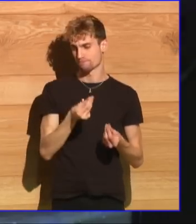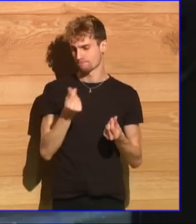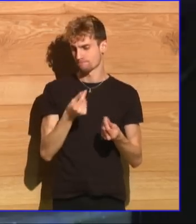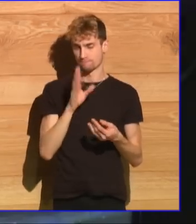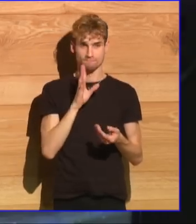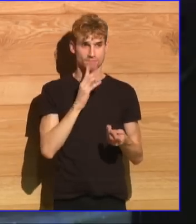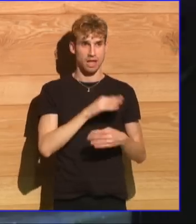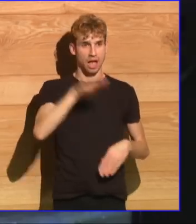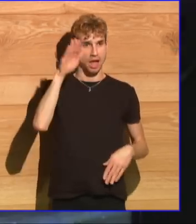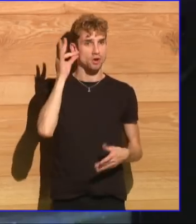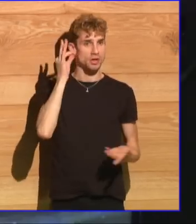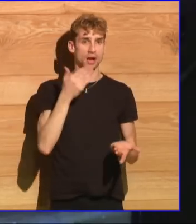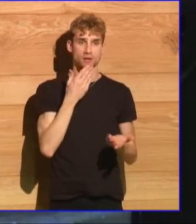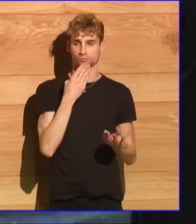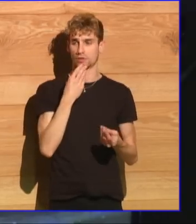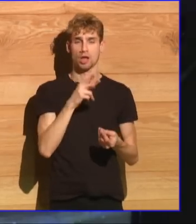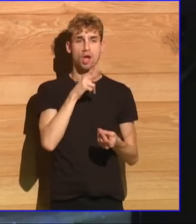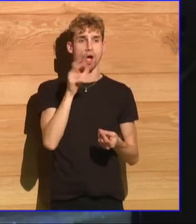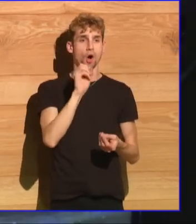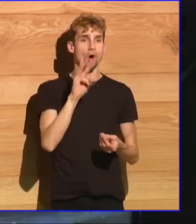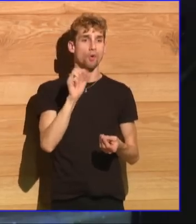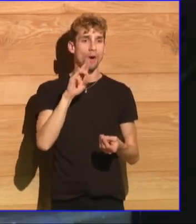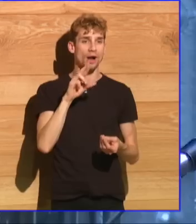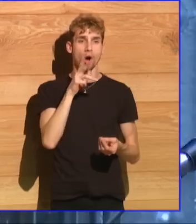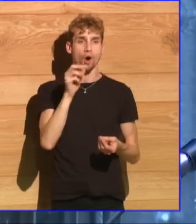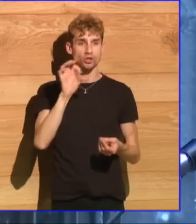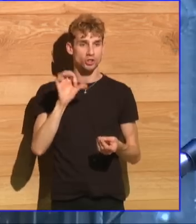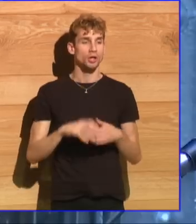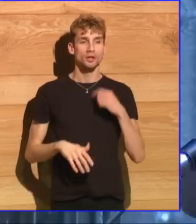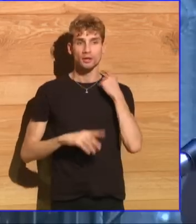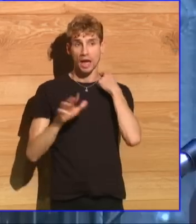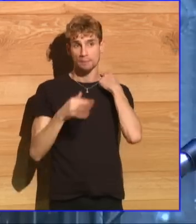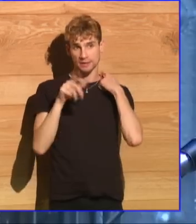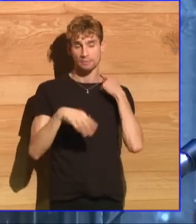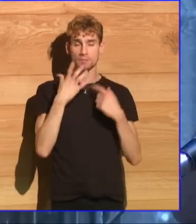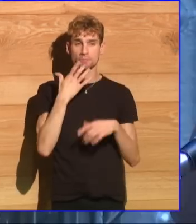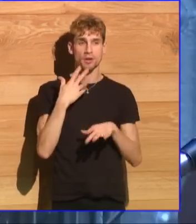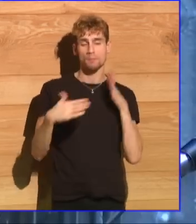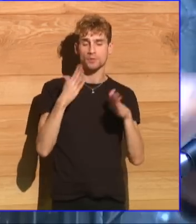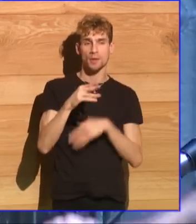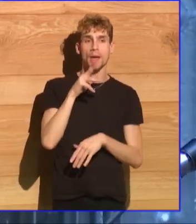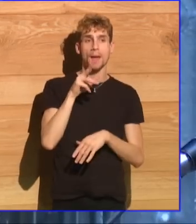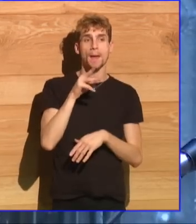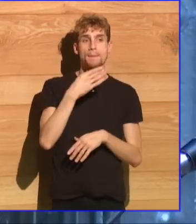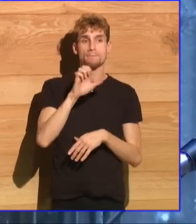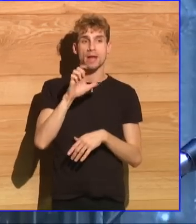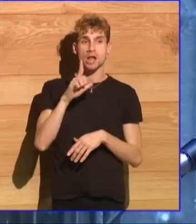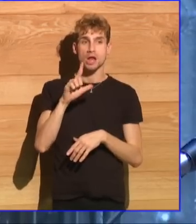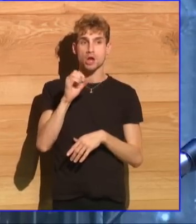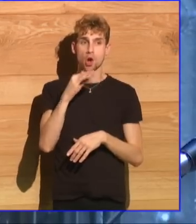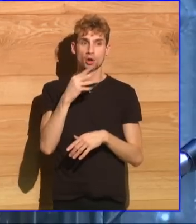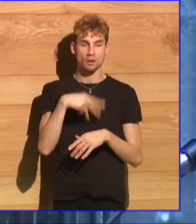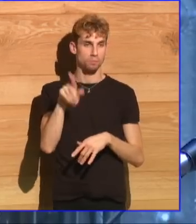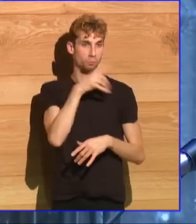lo he dicho, Clásica de Howard Howard Hawks. De que, Howard Hawks. que es un poco retomar también, ¿os acordáis del momento en el que Belloc, el puto